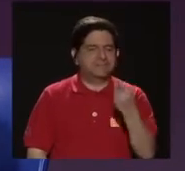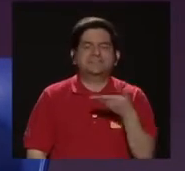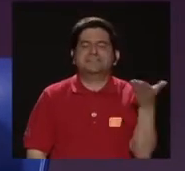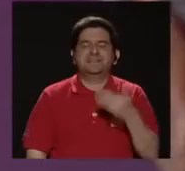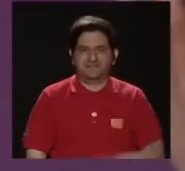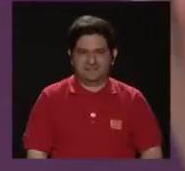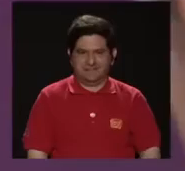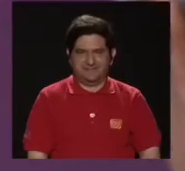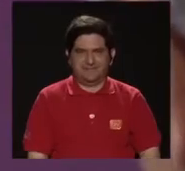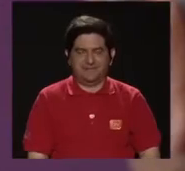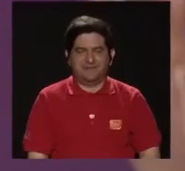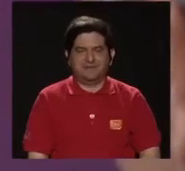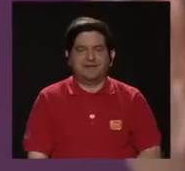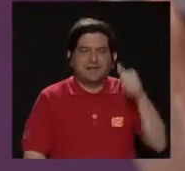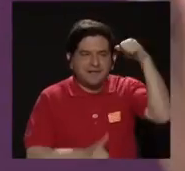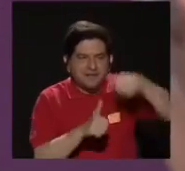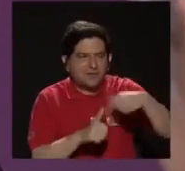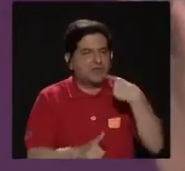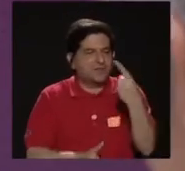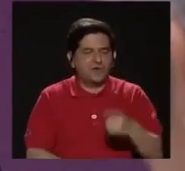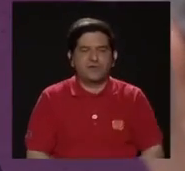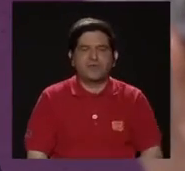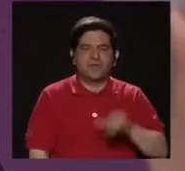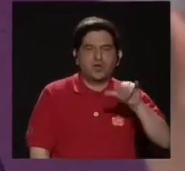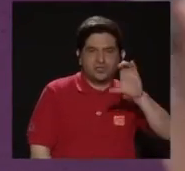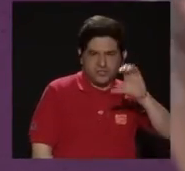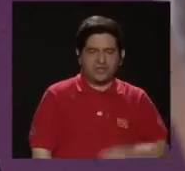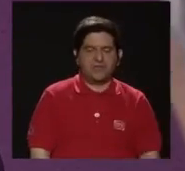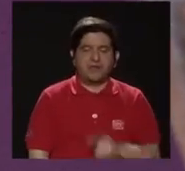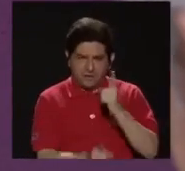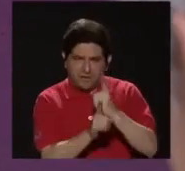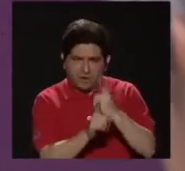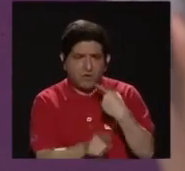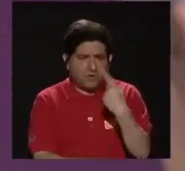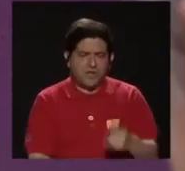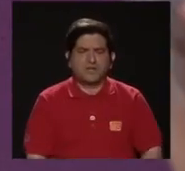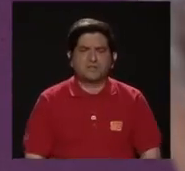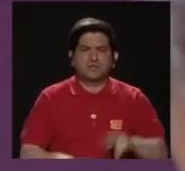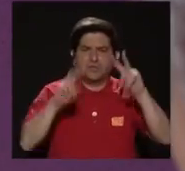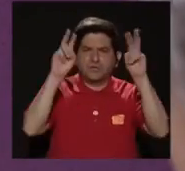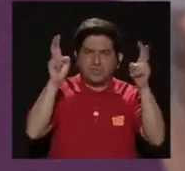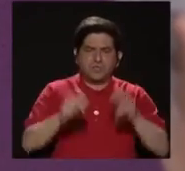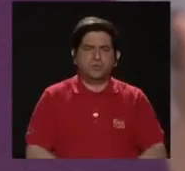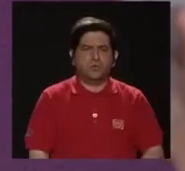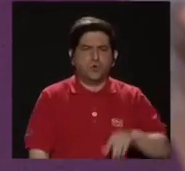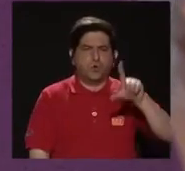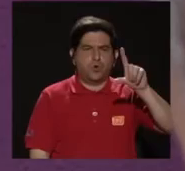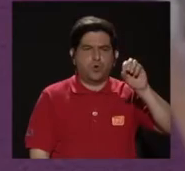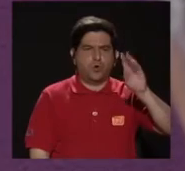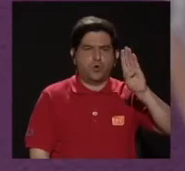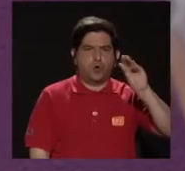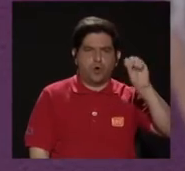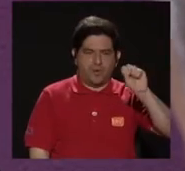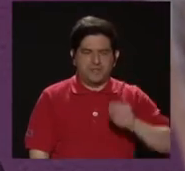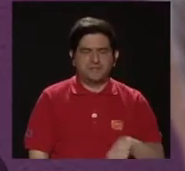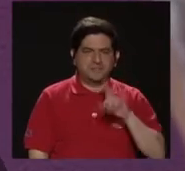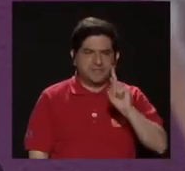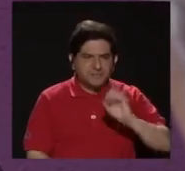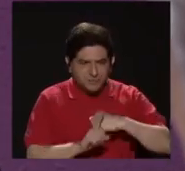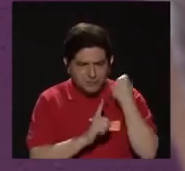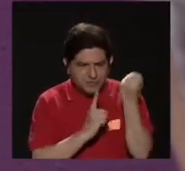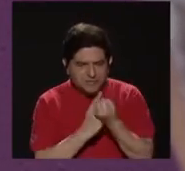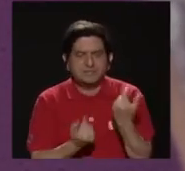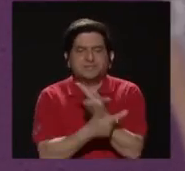Ana? Retomando lo que señalaba Yadira, yo creo que es muy acertado decir que el título de lobas hace alusión a un ejercicio